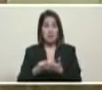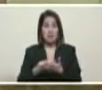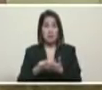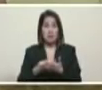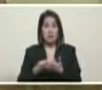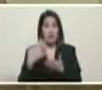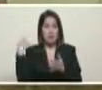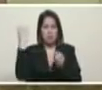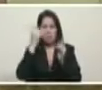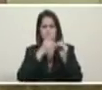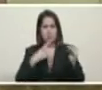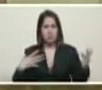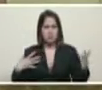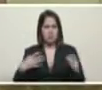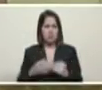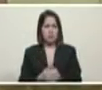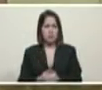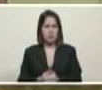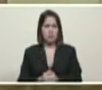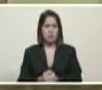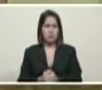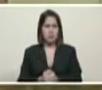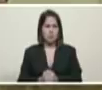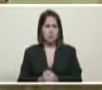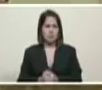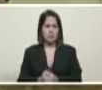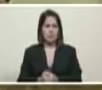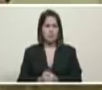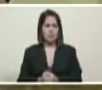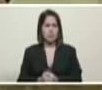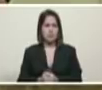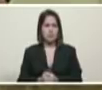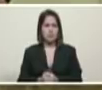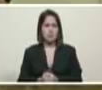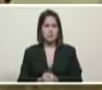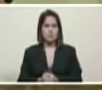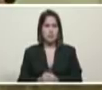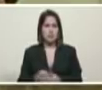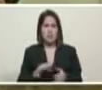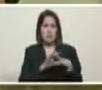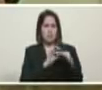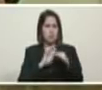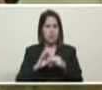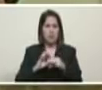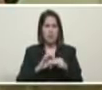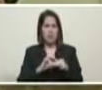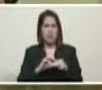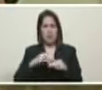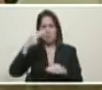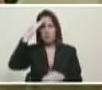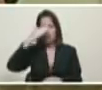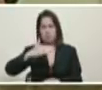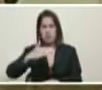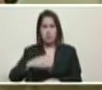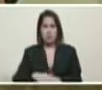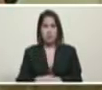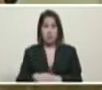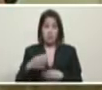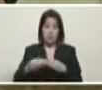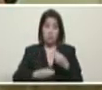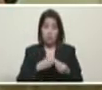Si hay que incrementar el pie de fuerza, el número de militares y de unidades militares, vamos a